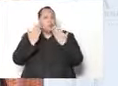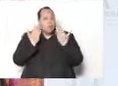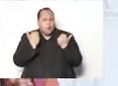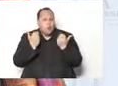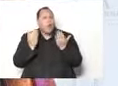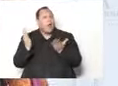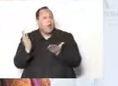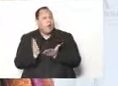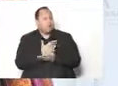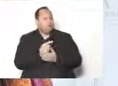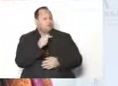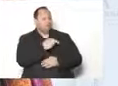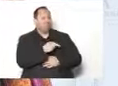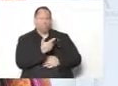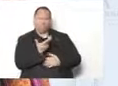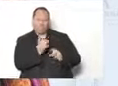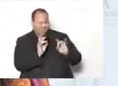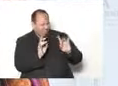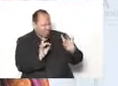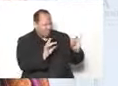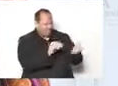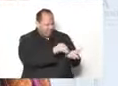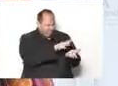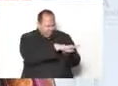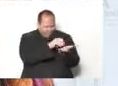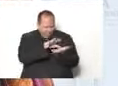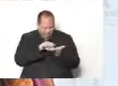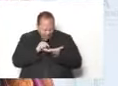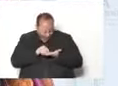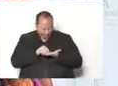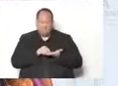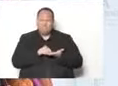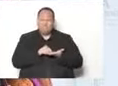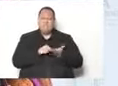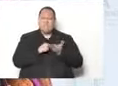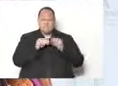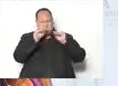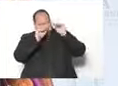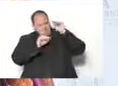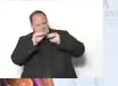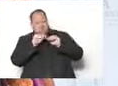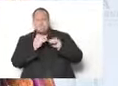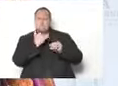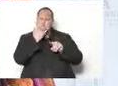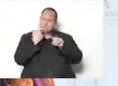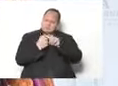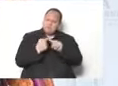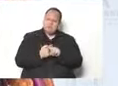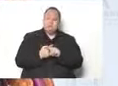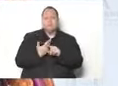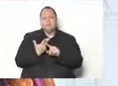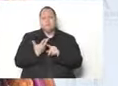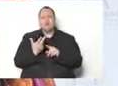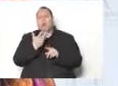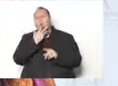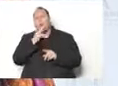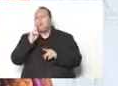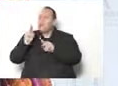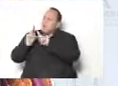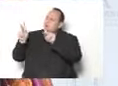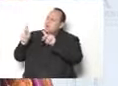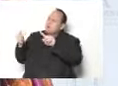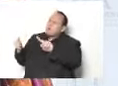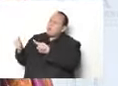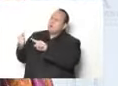además contaba con condiciones de contratación que fueron mal planteadas y que nos afectaban a todas y a